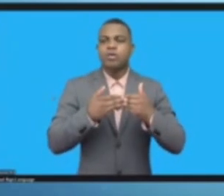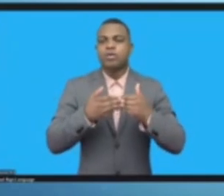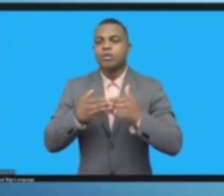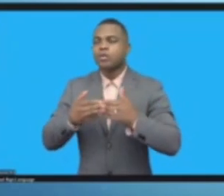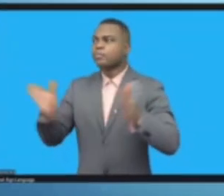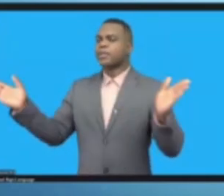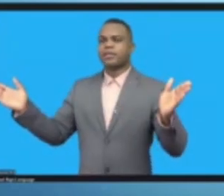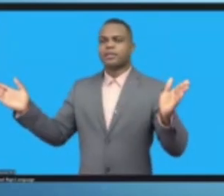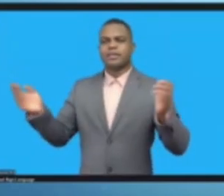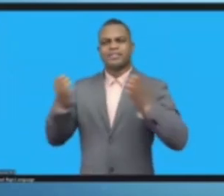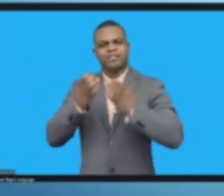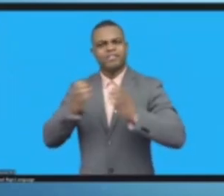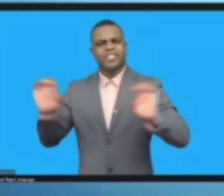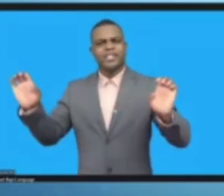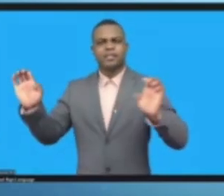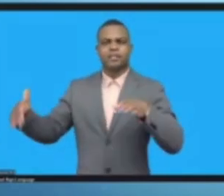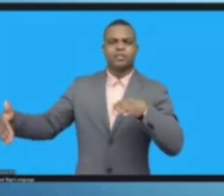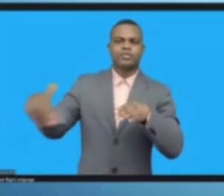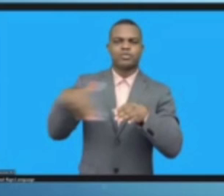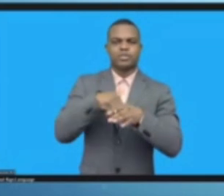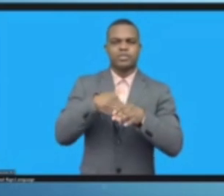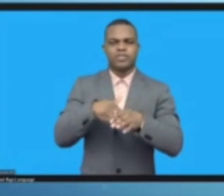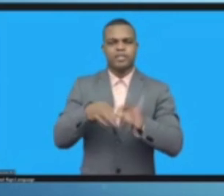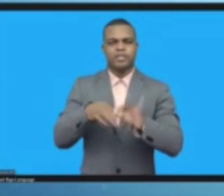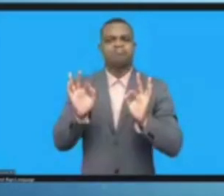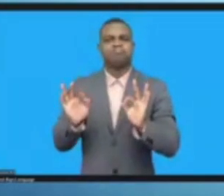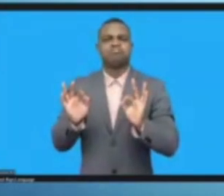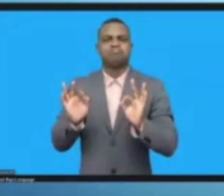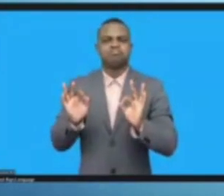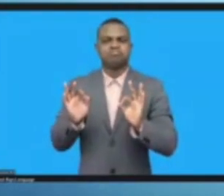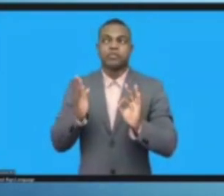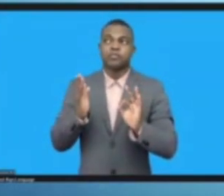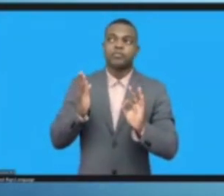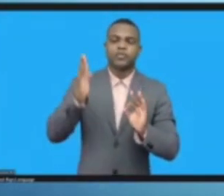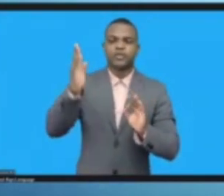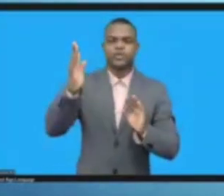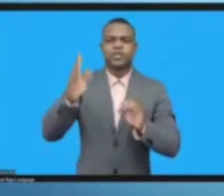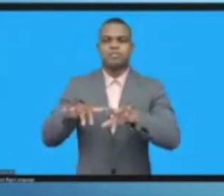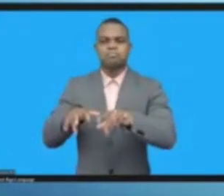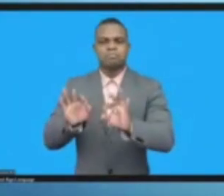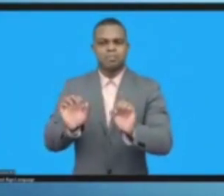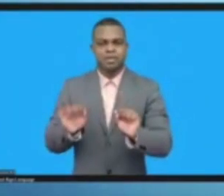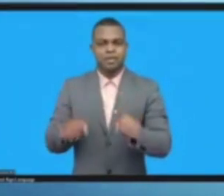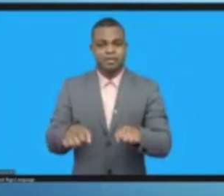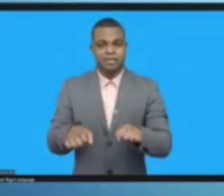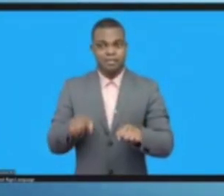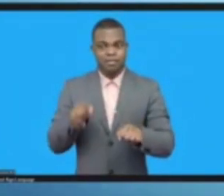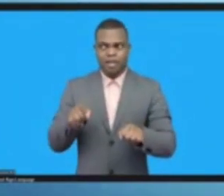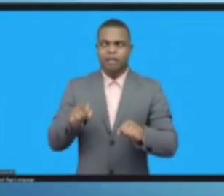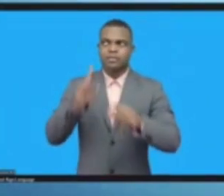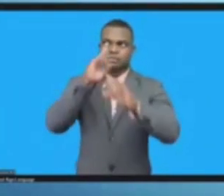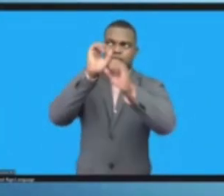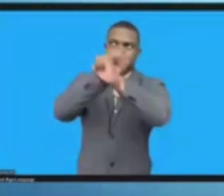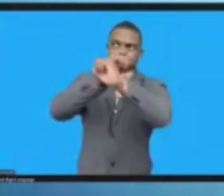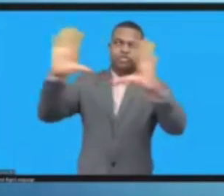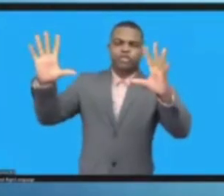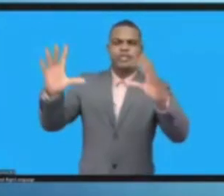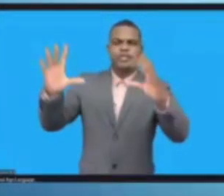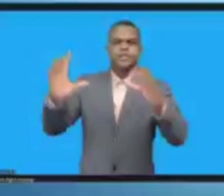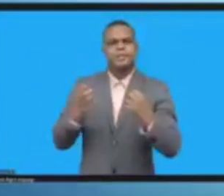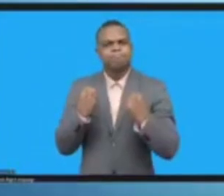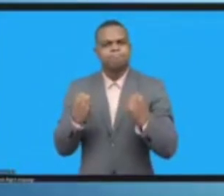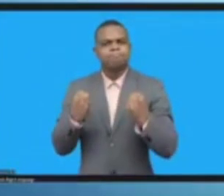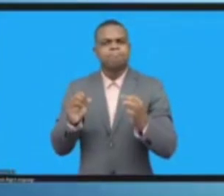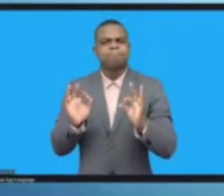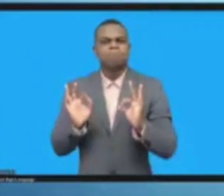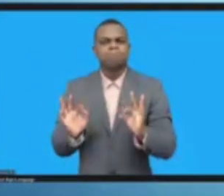donde un tercio de la humanidad nunca jamás se ha conectado a internet y es una visión osada